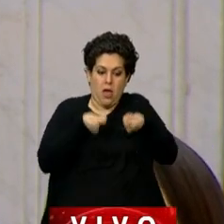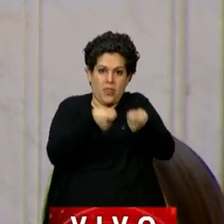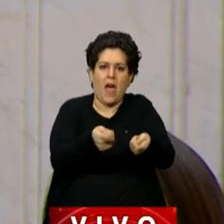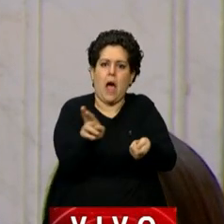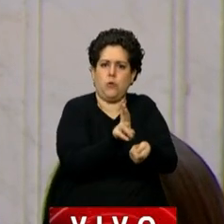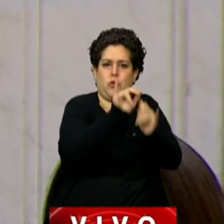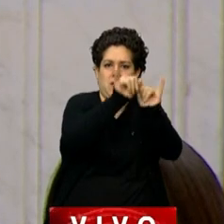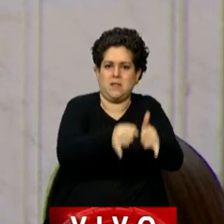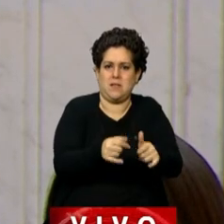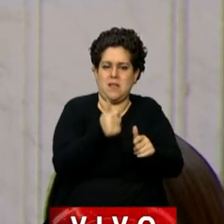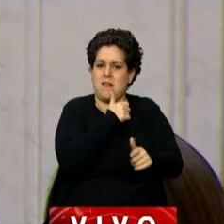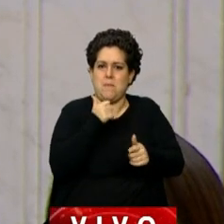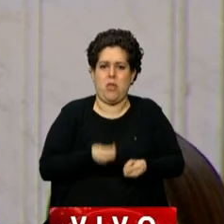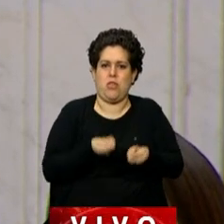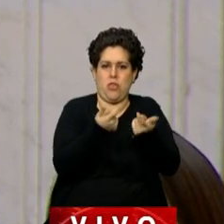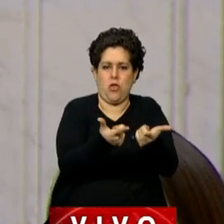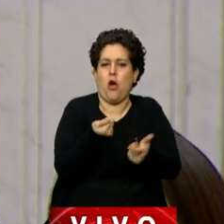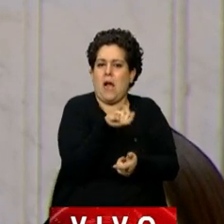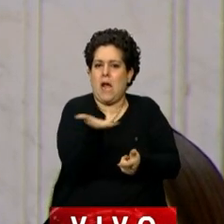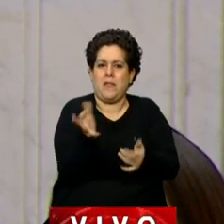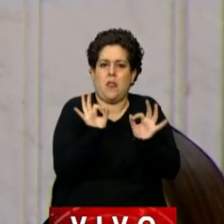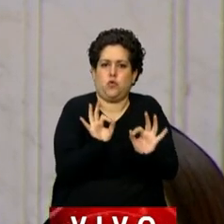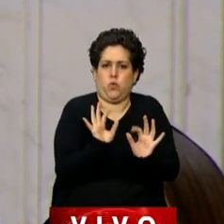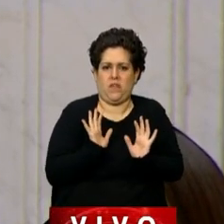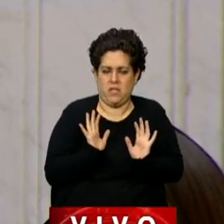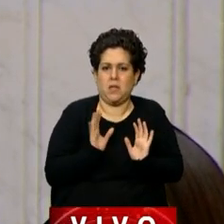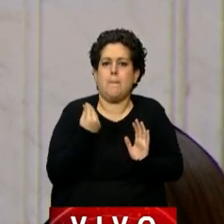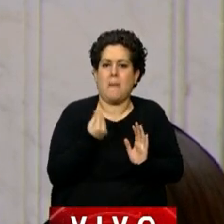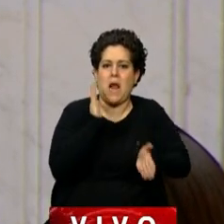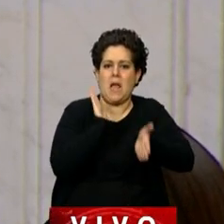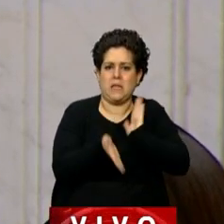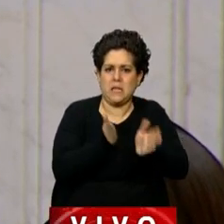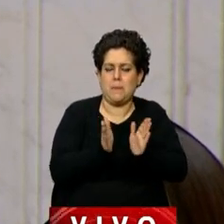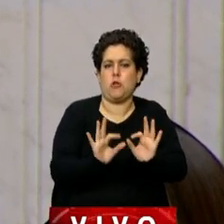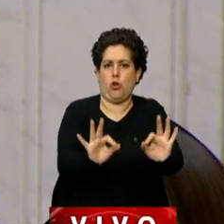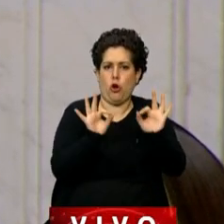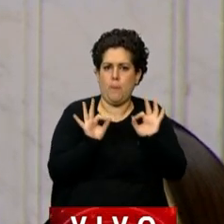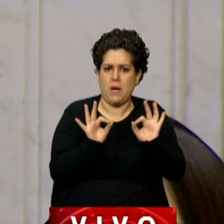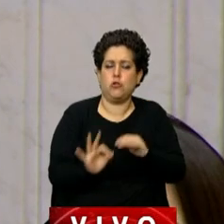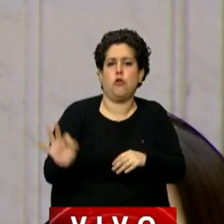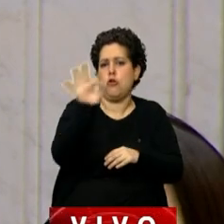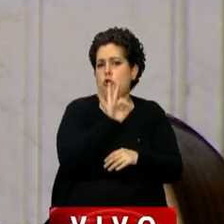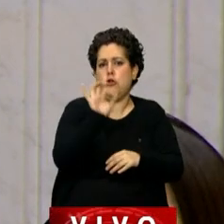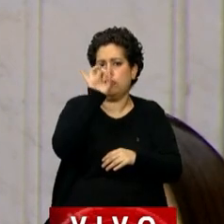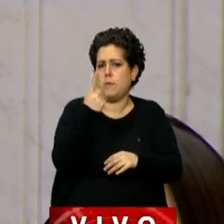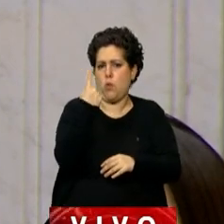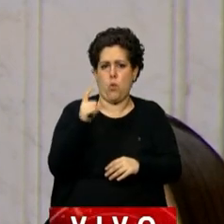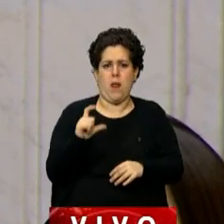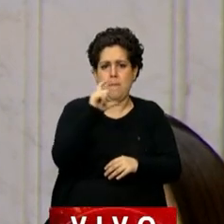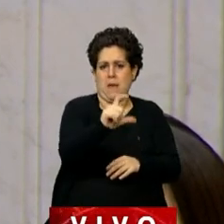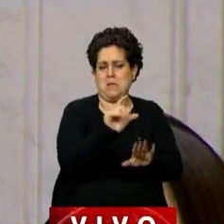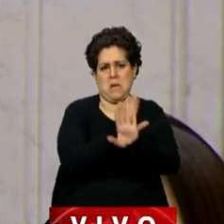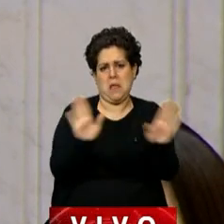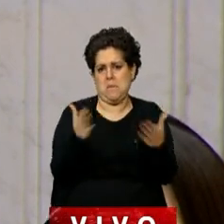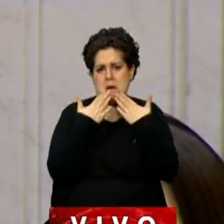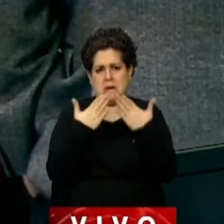su entrega en cantidad suficiente para tratamiento completo y en un solo envase. Gracias,